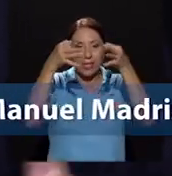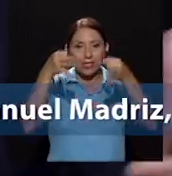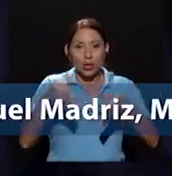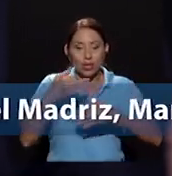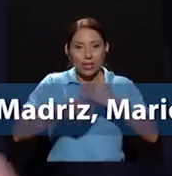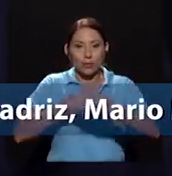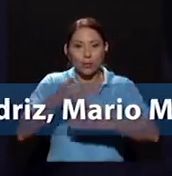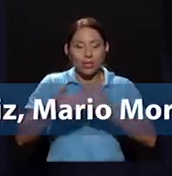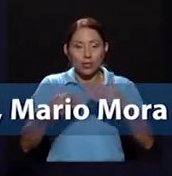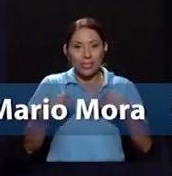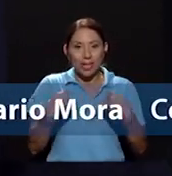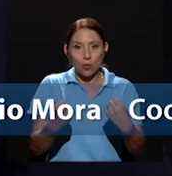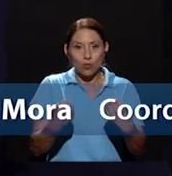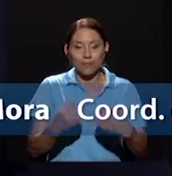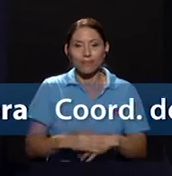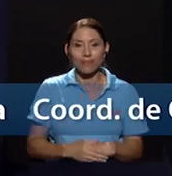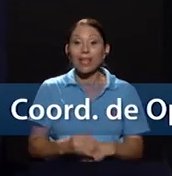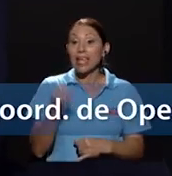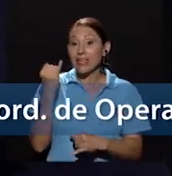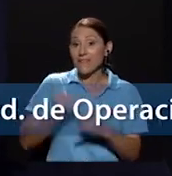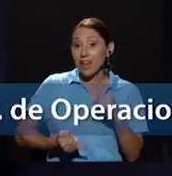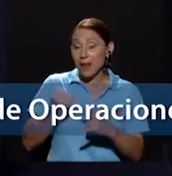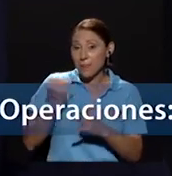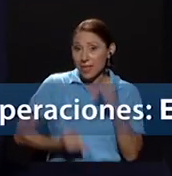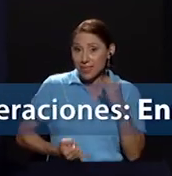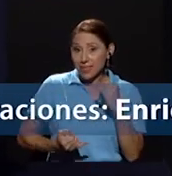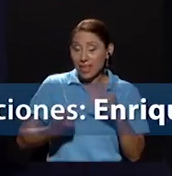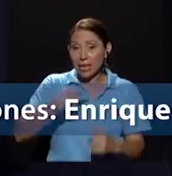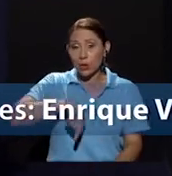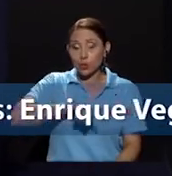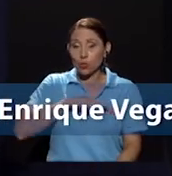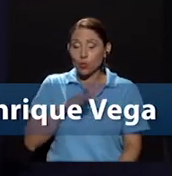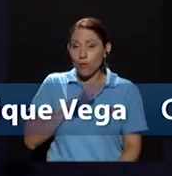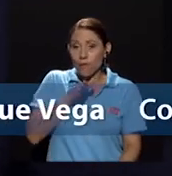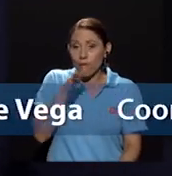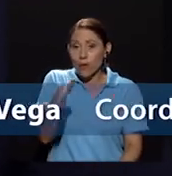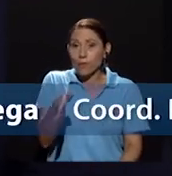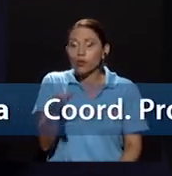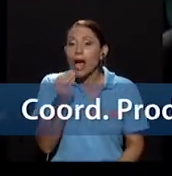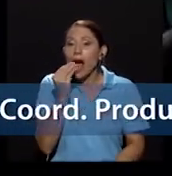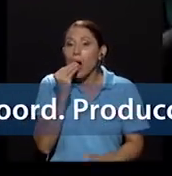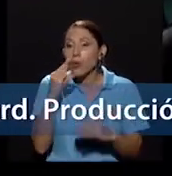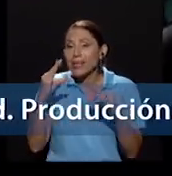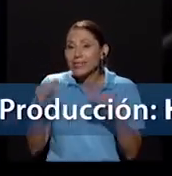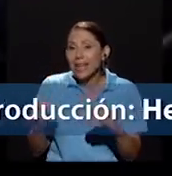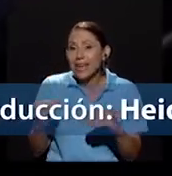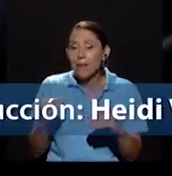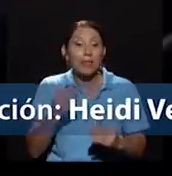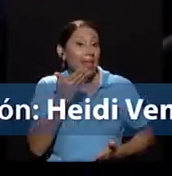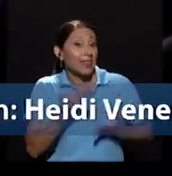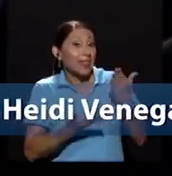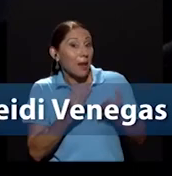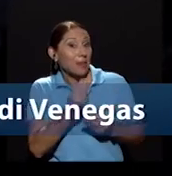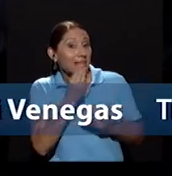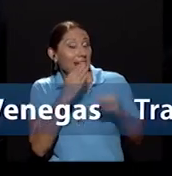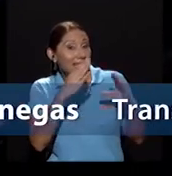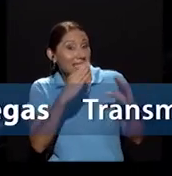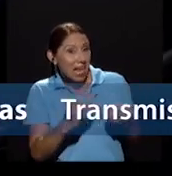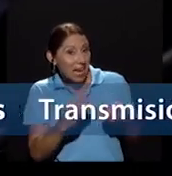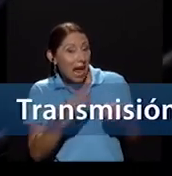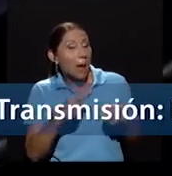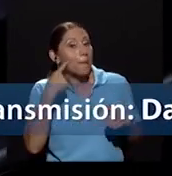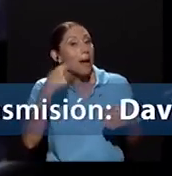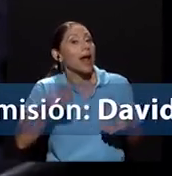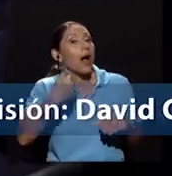y finalmente acudimos a una cena también la cena la vamos a dejar para otra ocasión